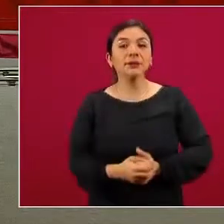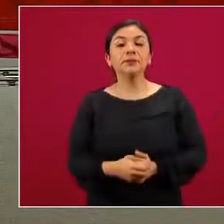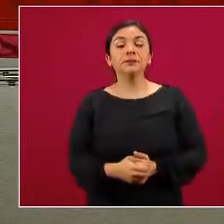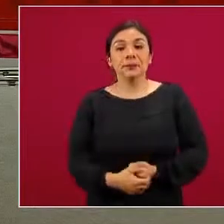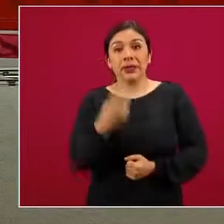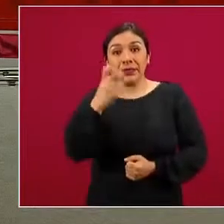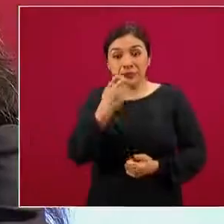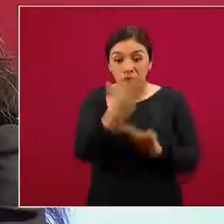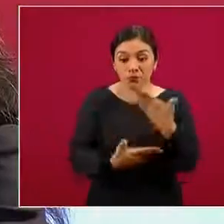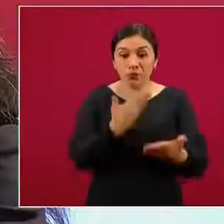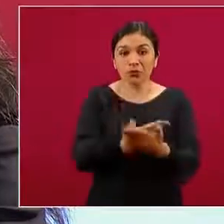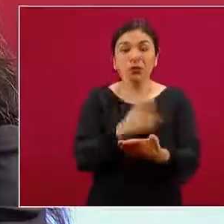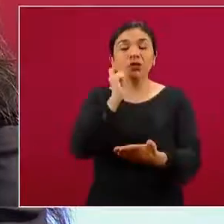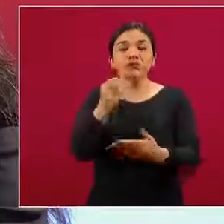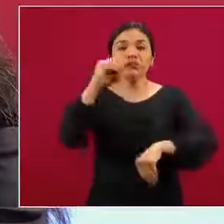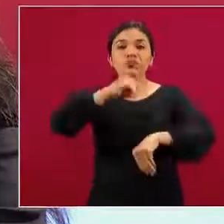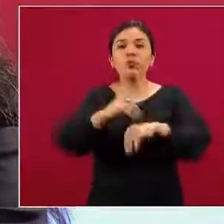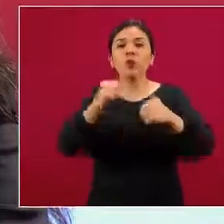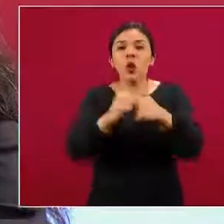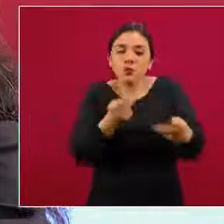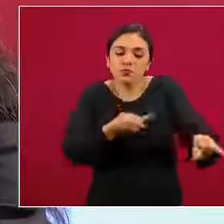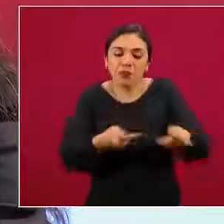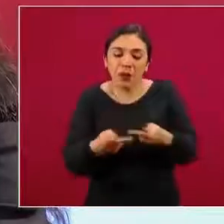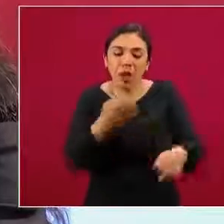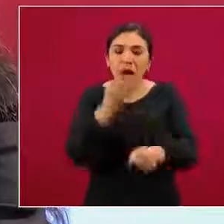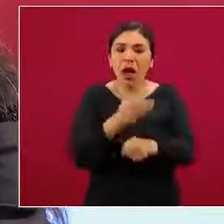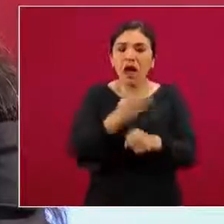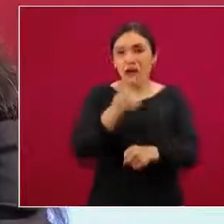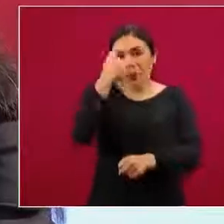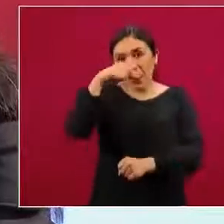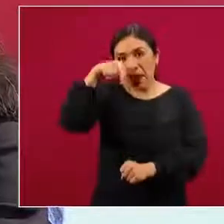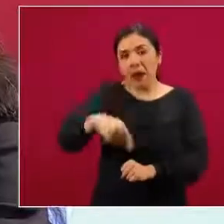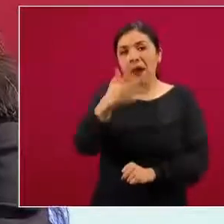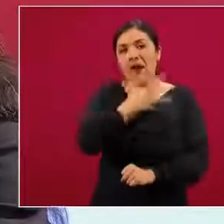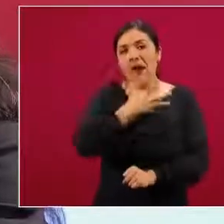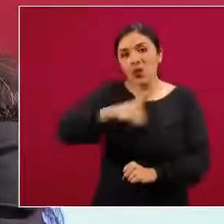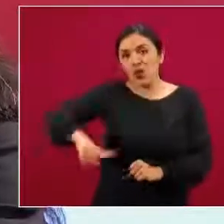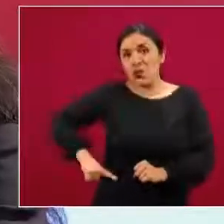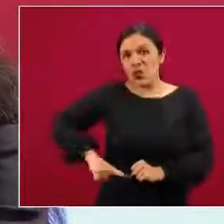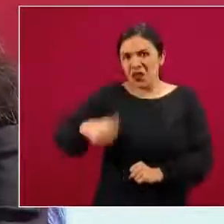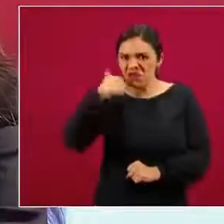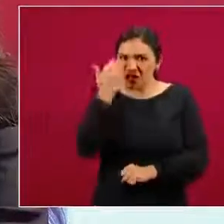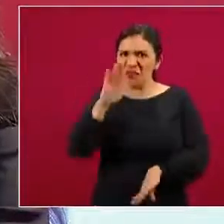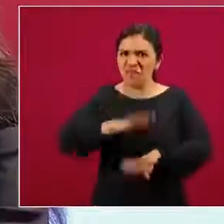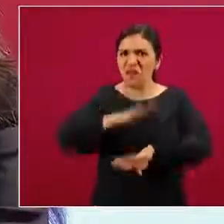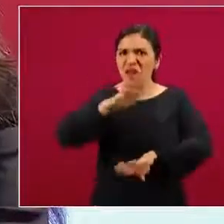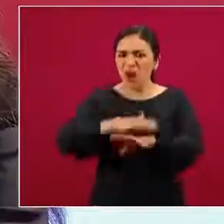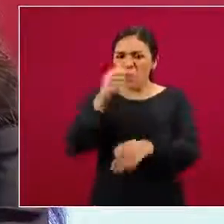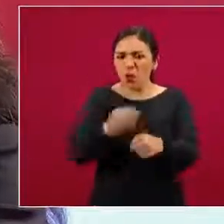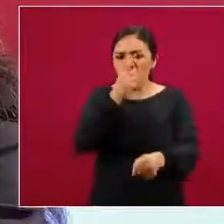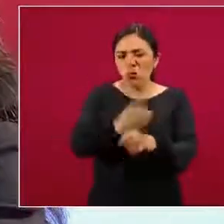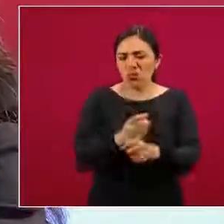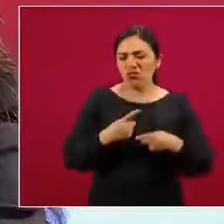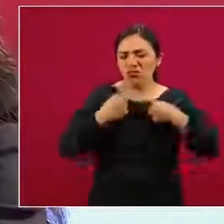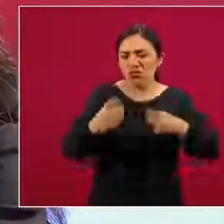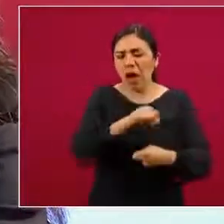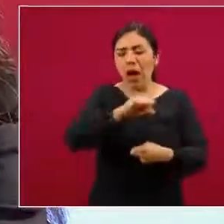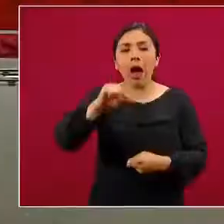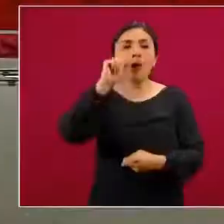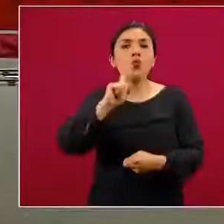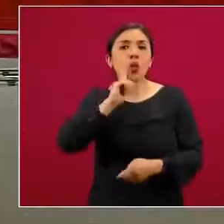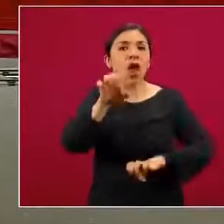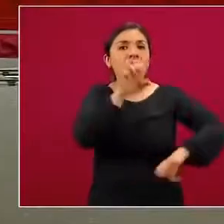Es una iniciativa que se enmarca en la estrategia que tenemos en el gobierno para ampliar las oportunidades a las